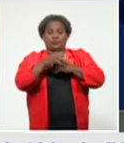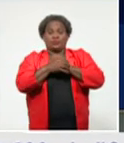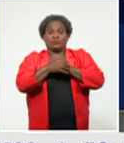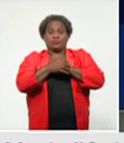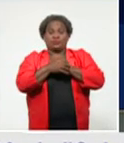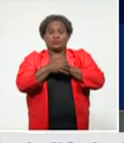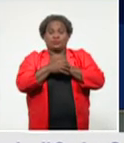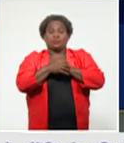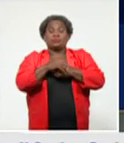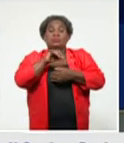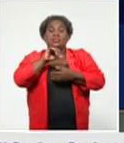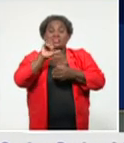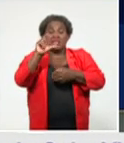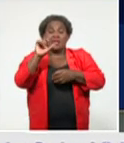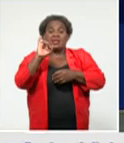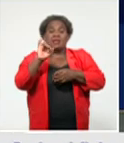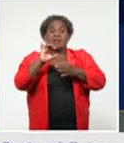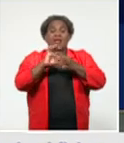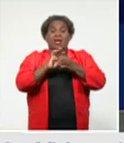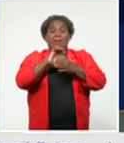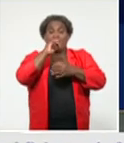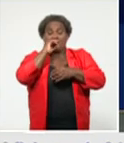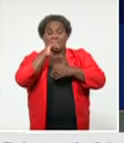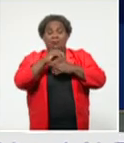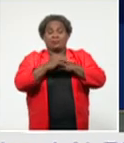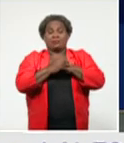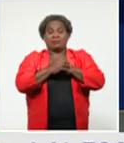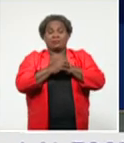de Ingeniería Genética y Biotecnología